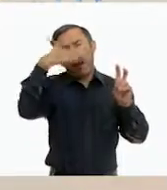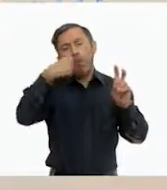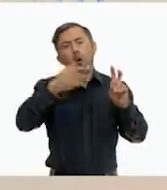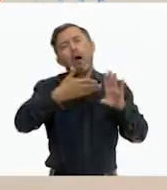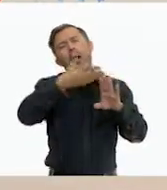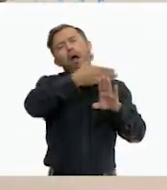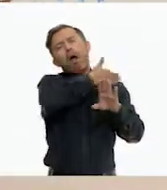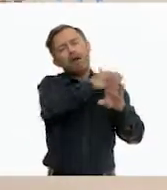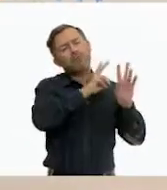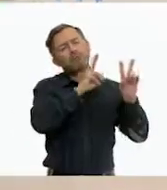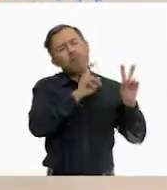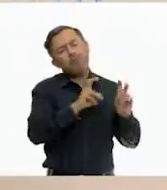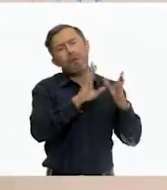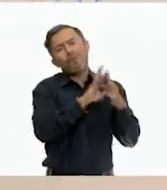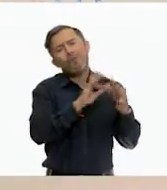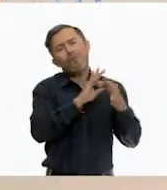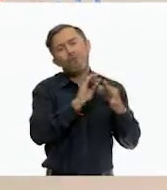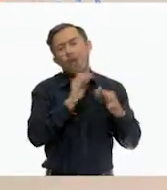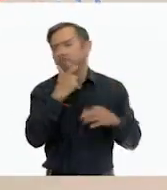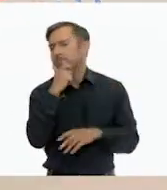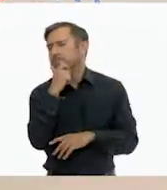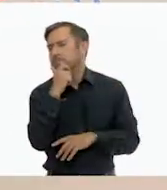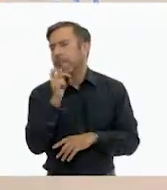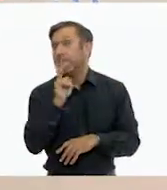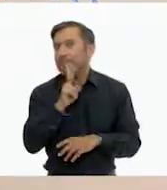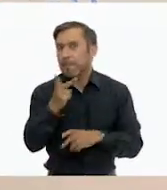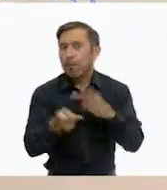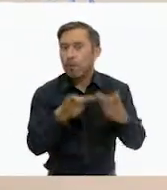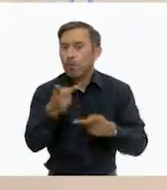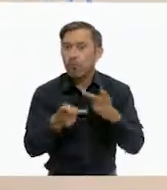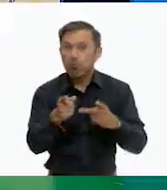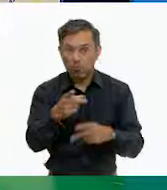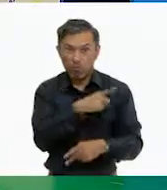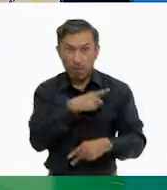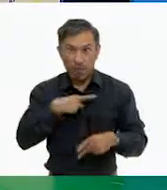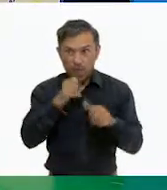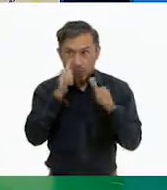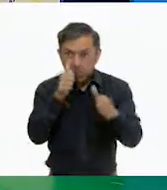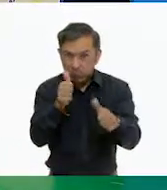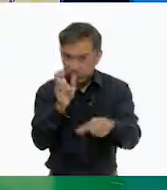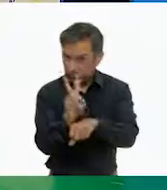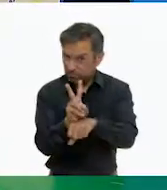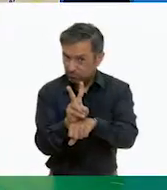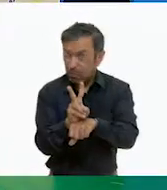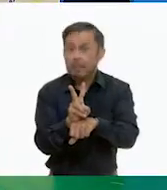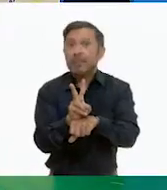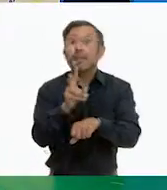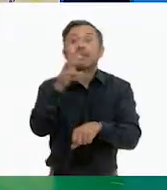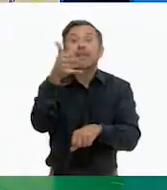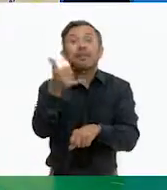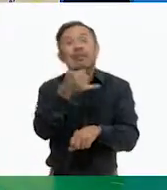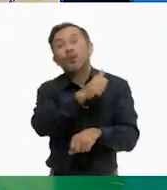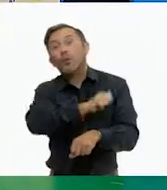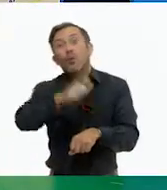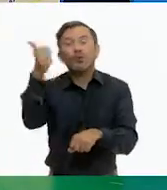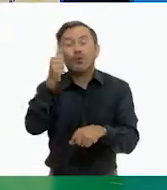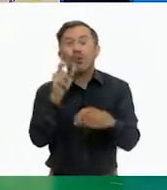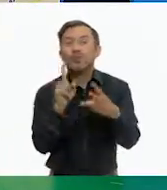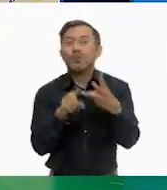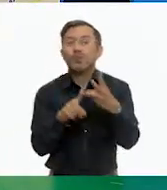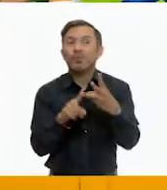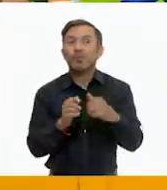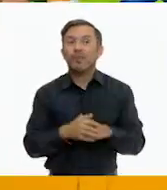pasando durante el programa. Así que tienes que estar muy atenta y atento. Y el